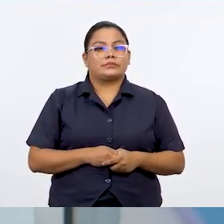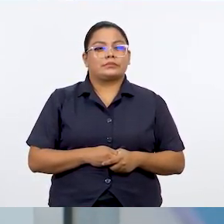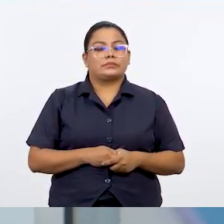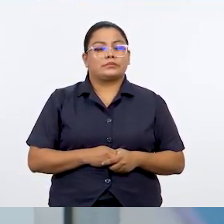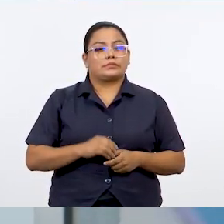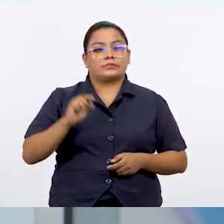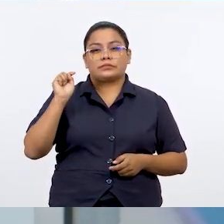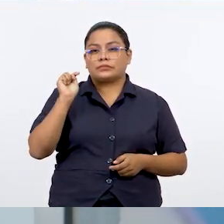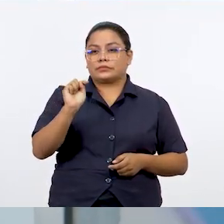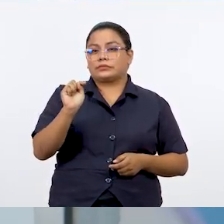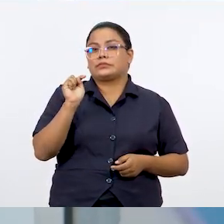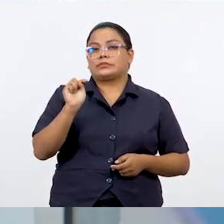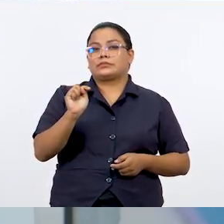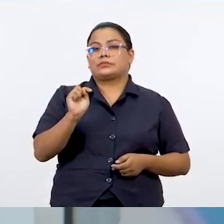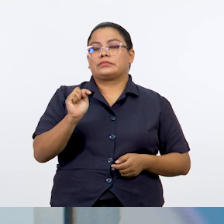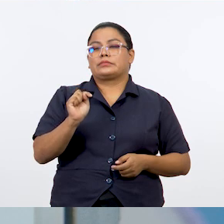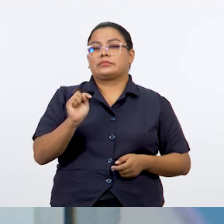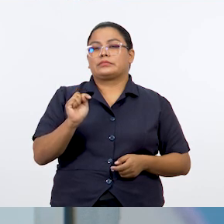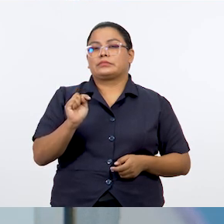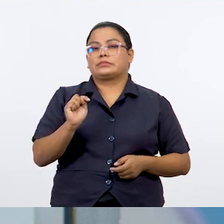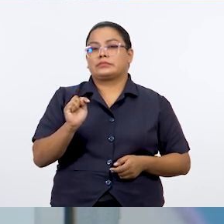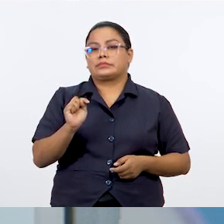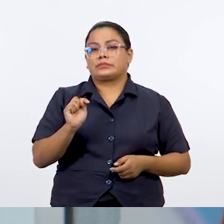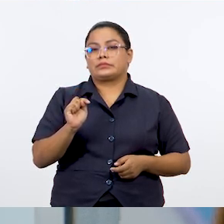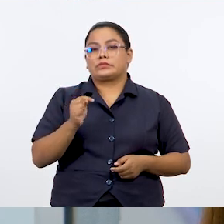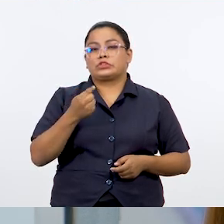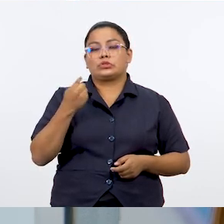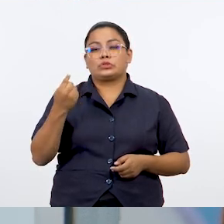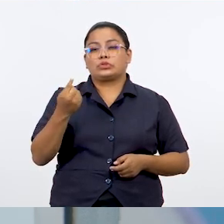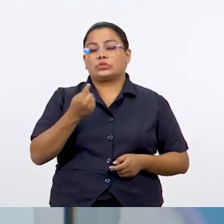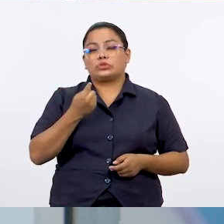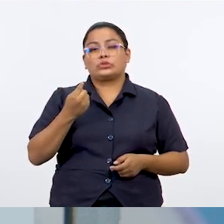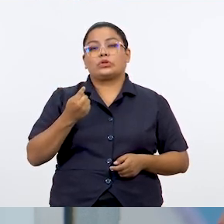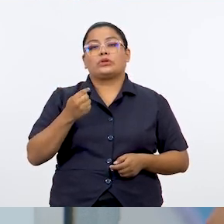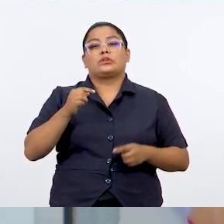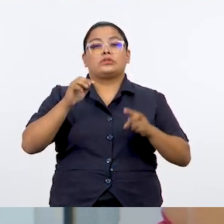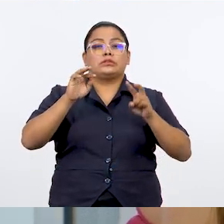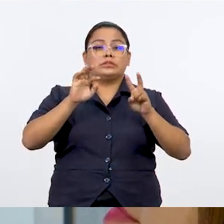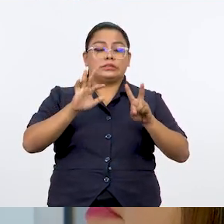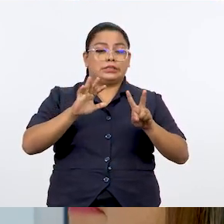Y en este caso nos sobraría nada más 7.